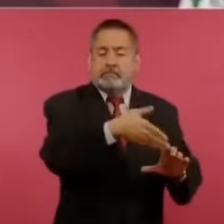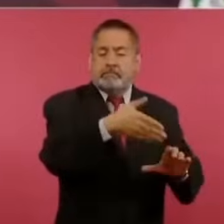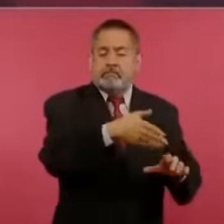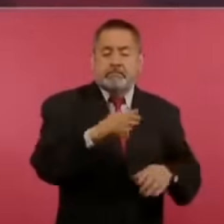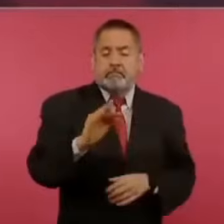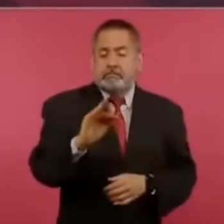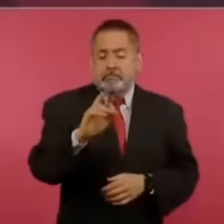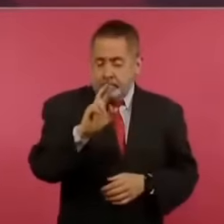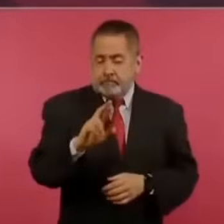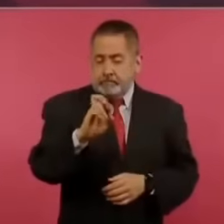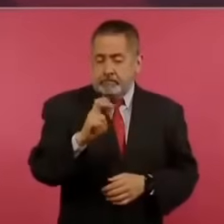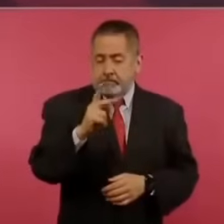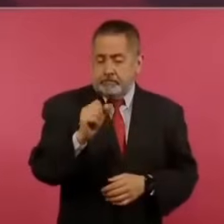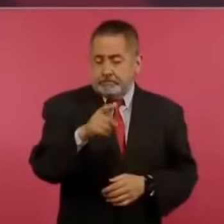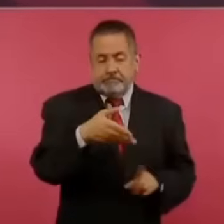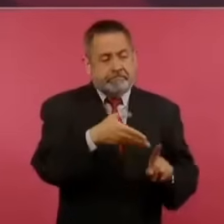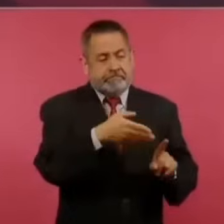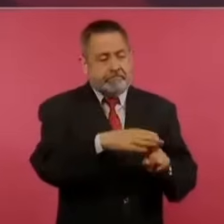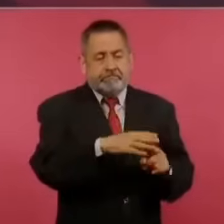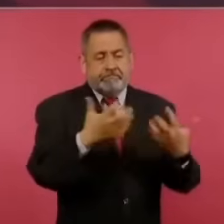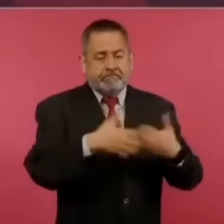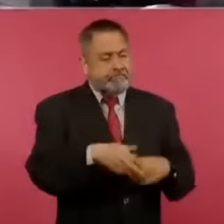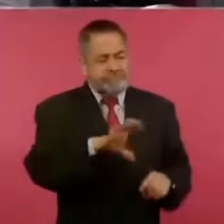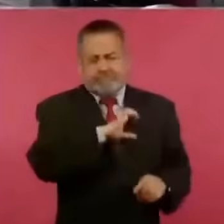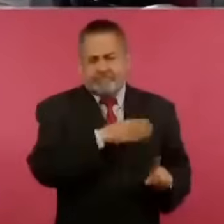además de